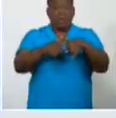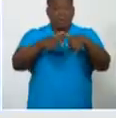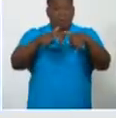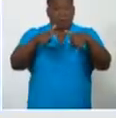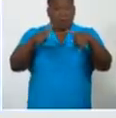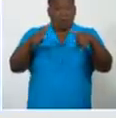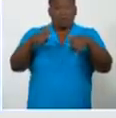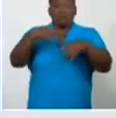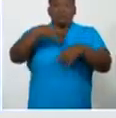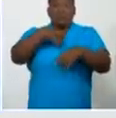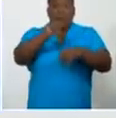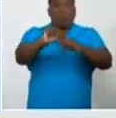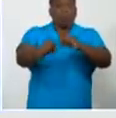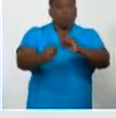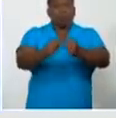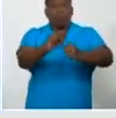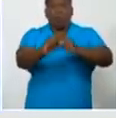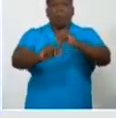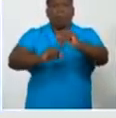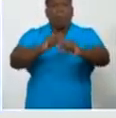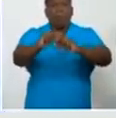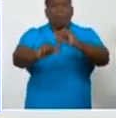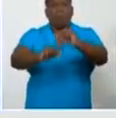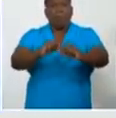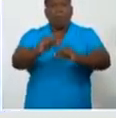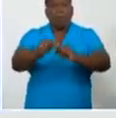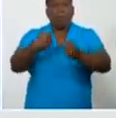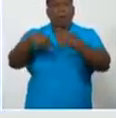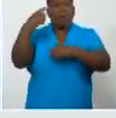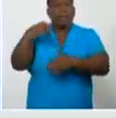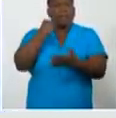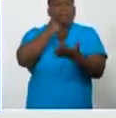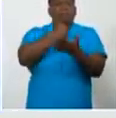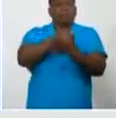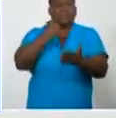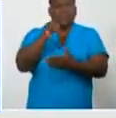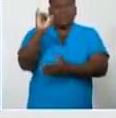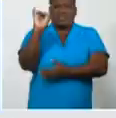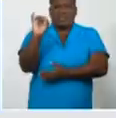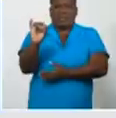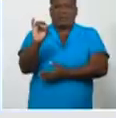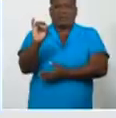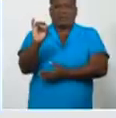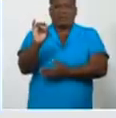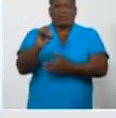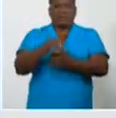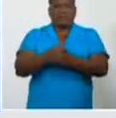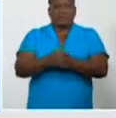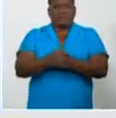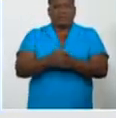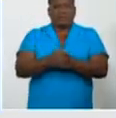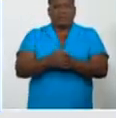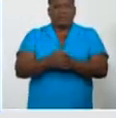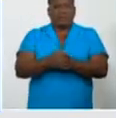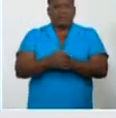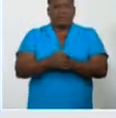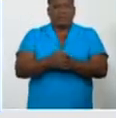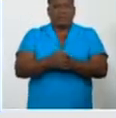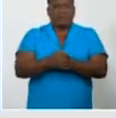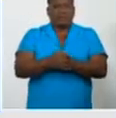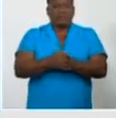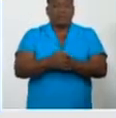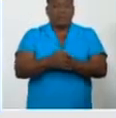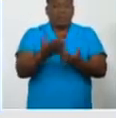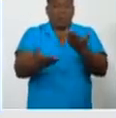ido controlando la transmisión y ayer confirma 6 casos autóctonos, incluso 6 menos que